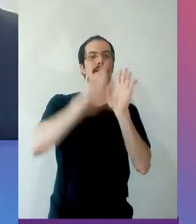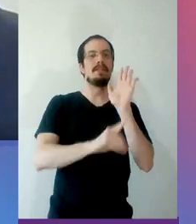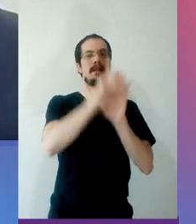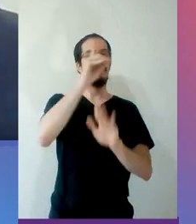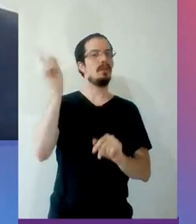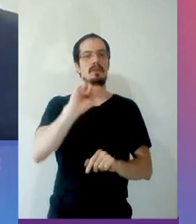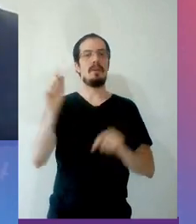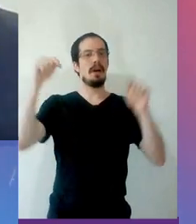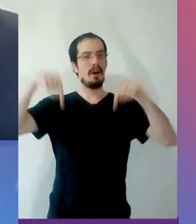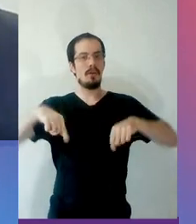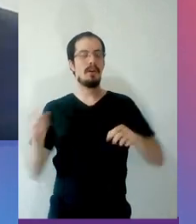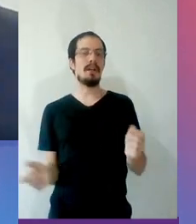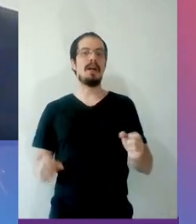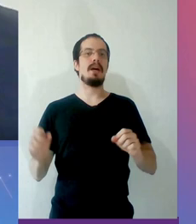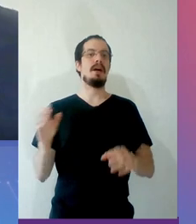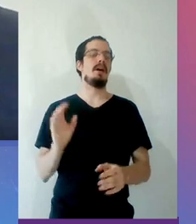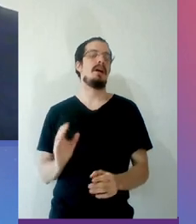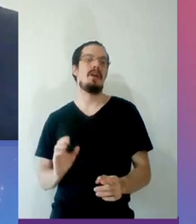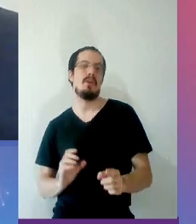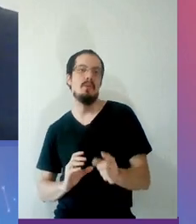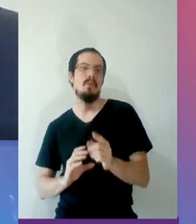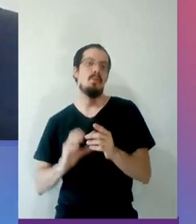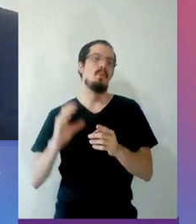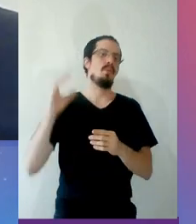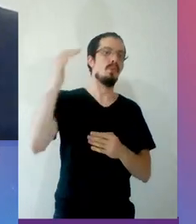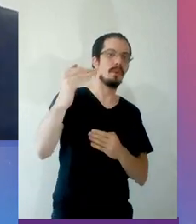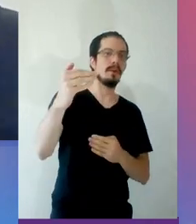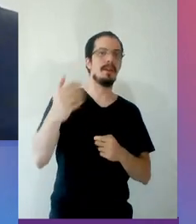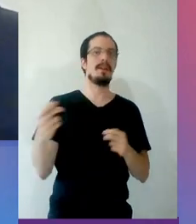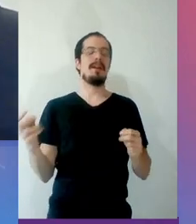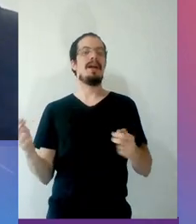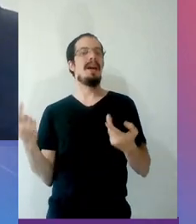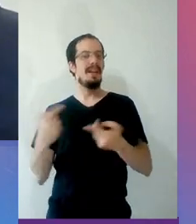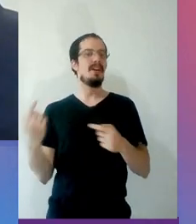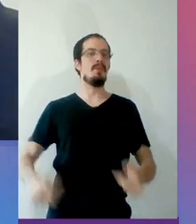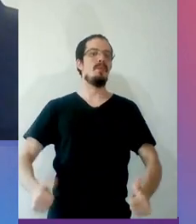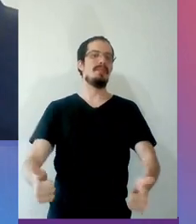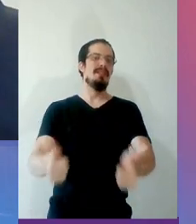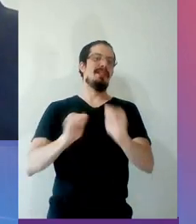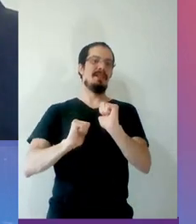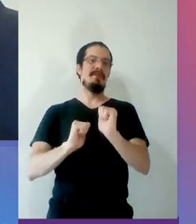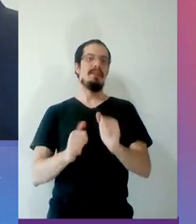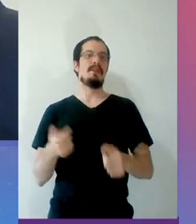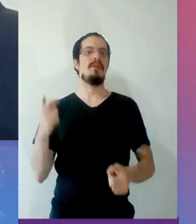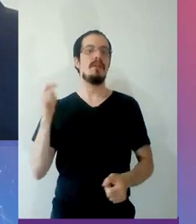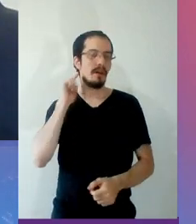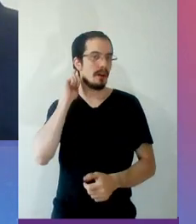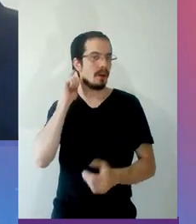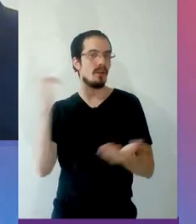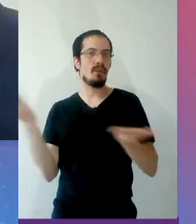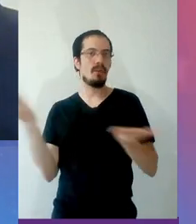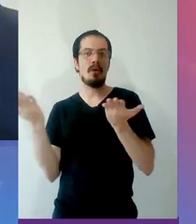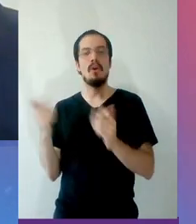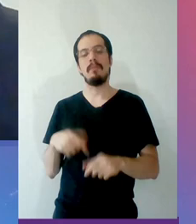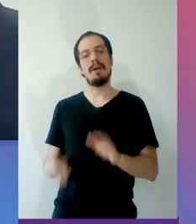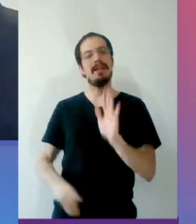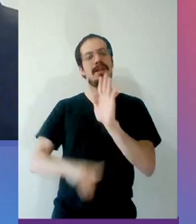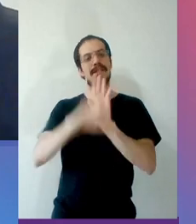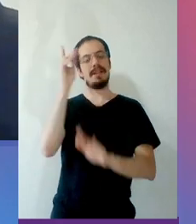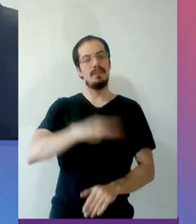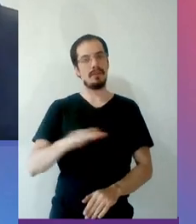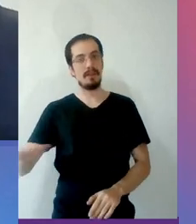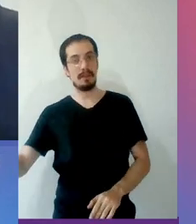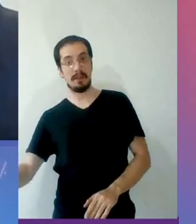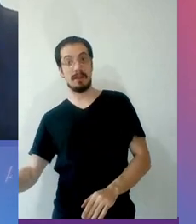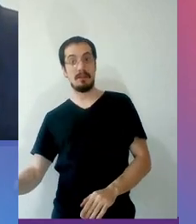vida, que es un desafío, como ustedes mencionan, de comprender que el desarrollo de un niño es